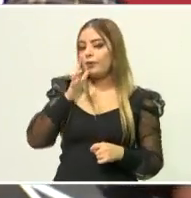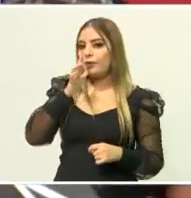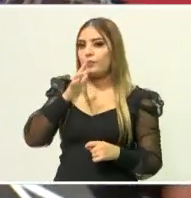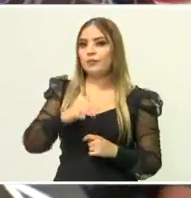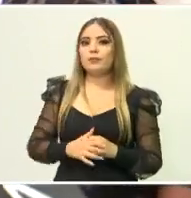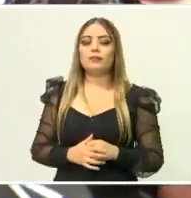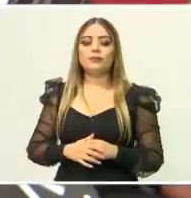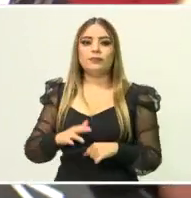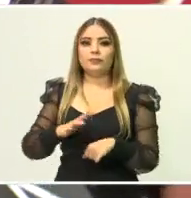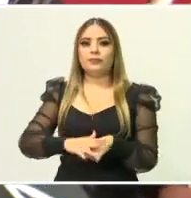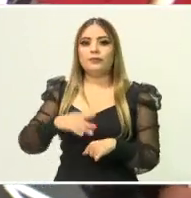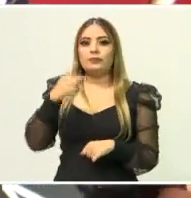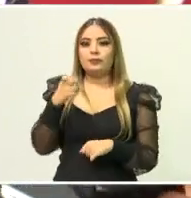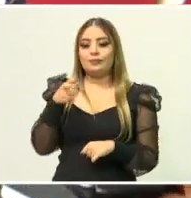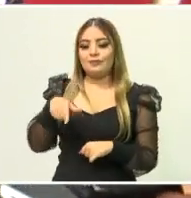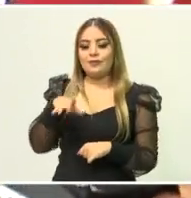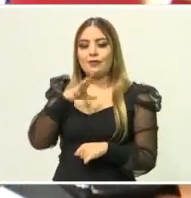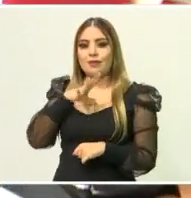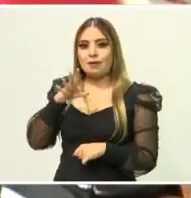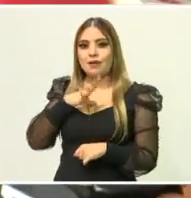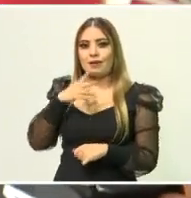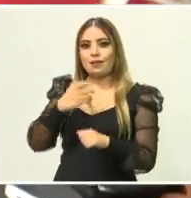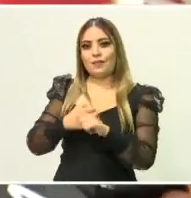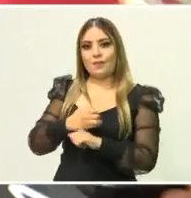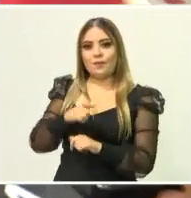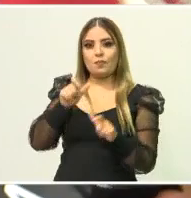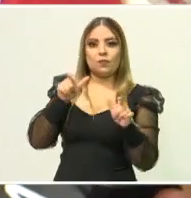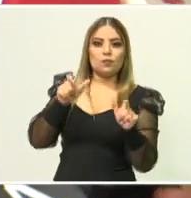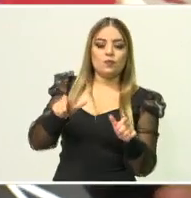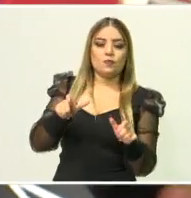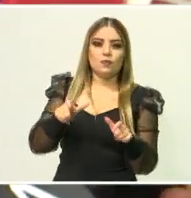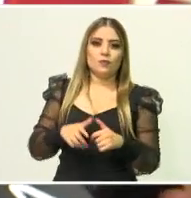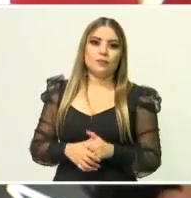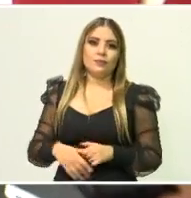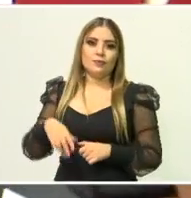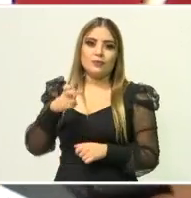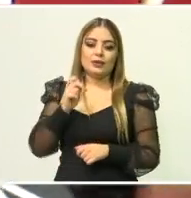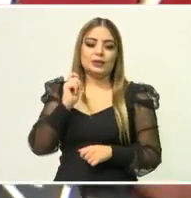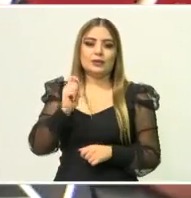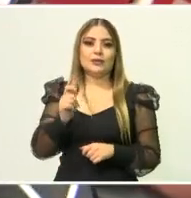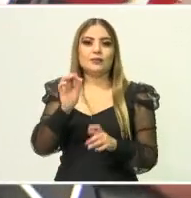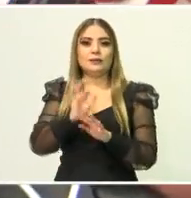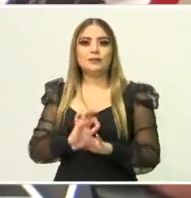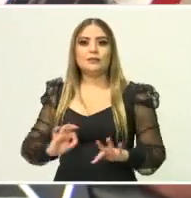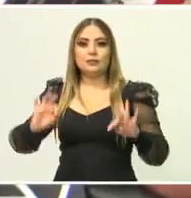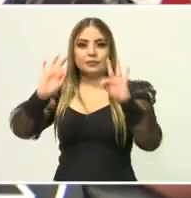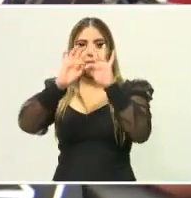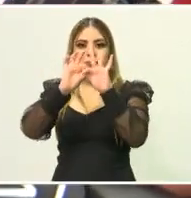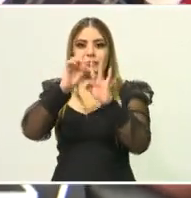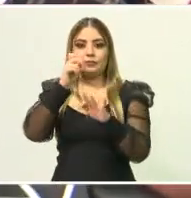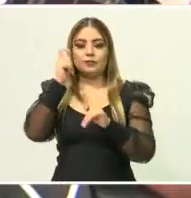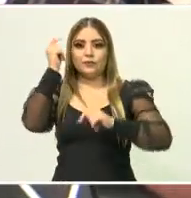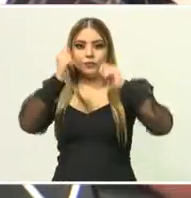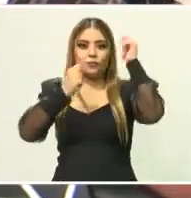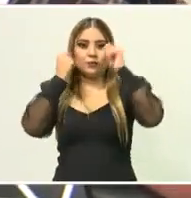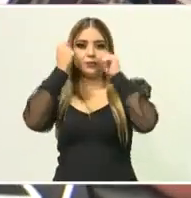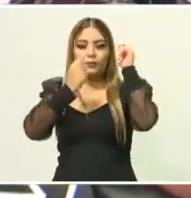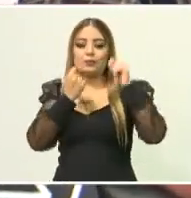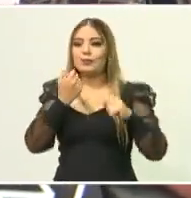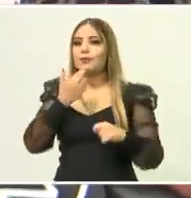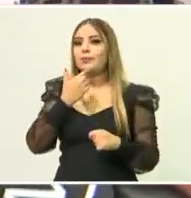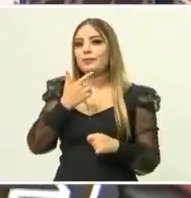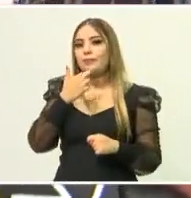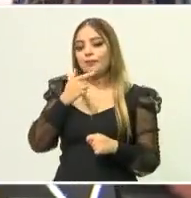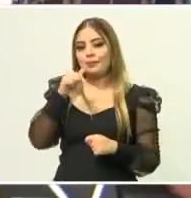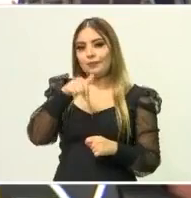las condiciones que tenemos aquí en nuestro estado las condiciones de seguridad ha sido un factor determinante para que el turismo crezca no